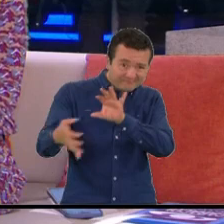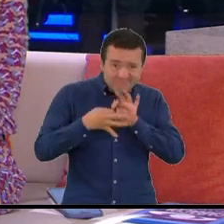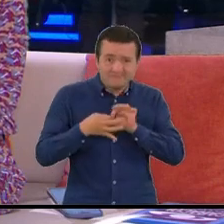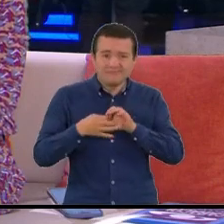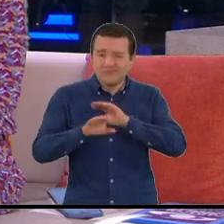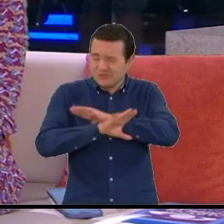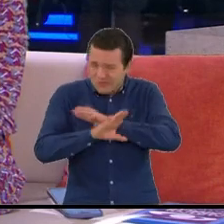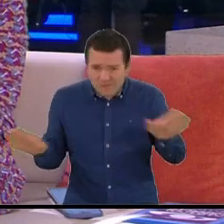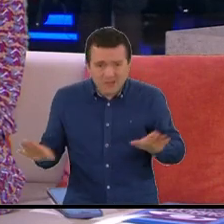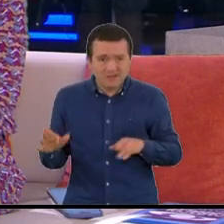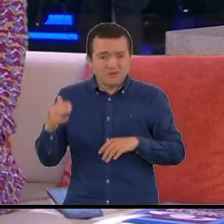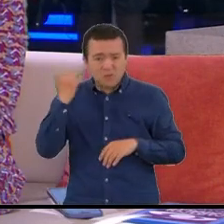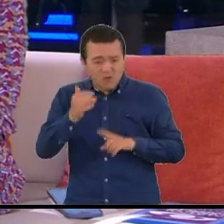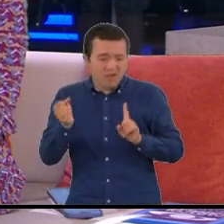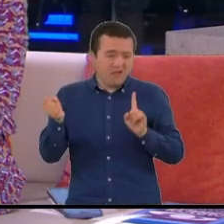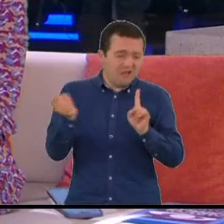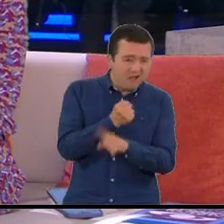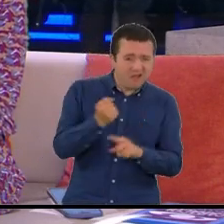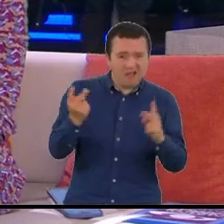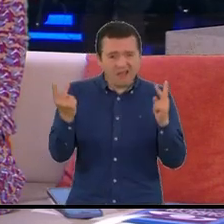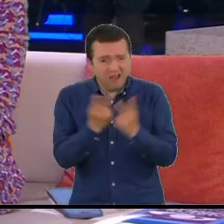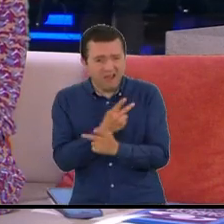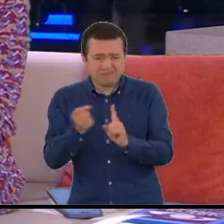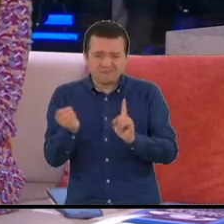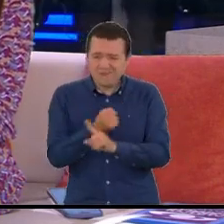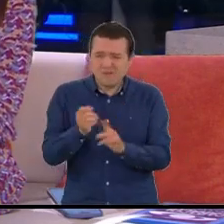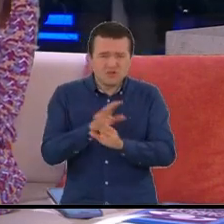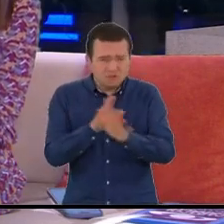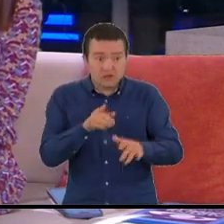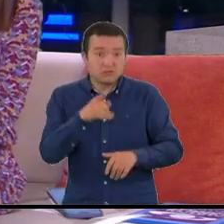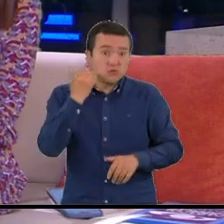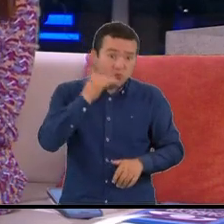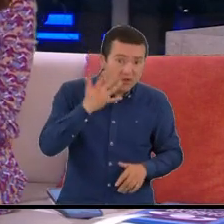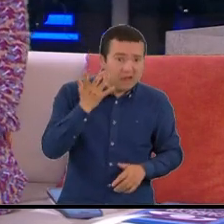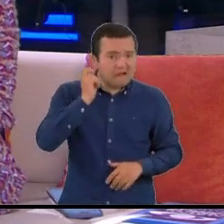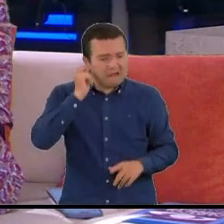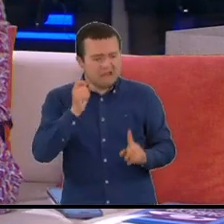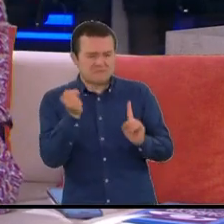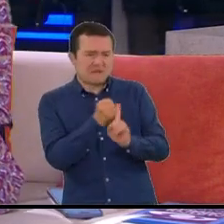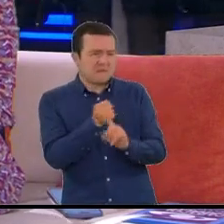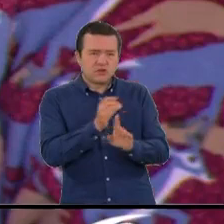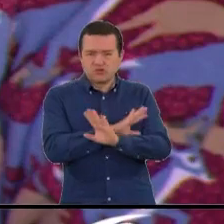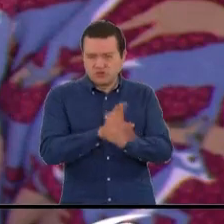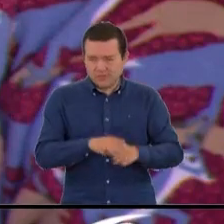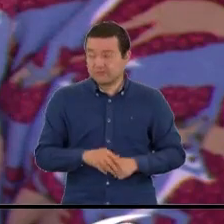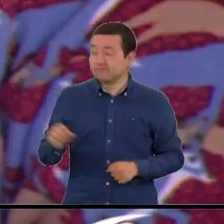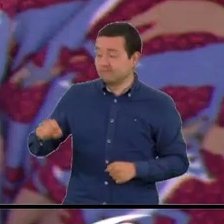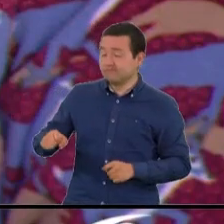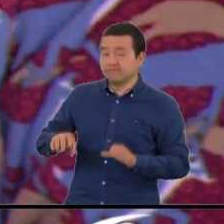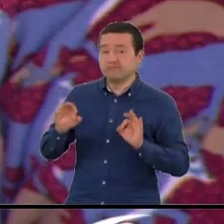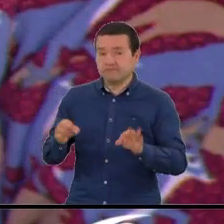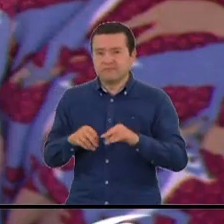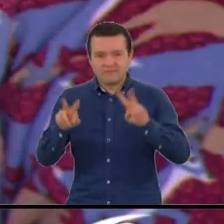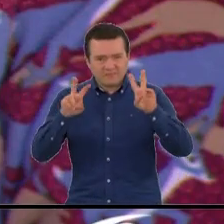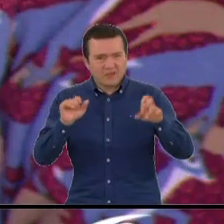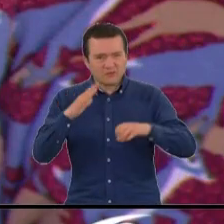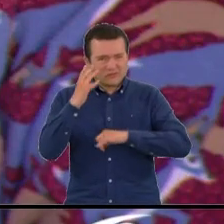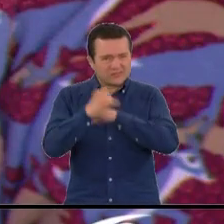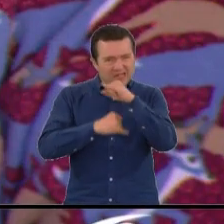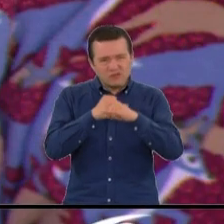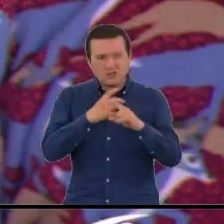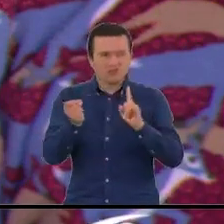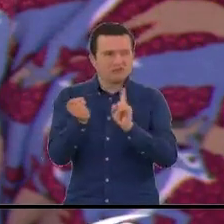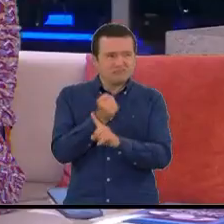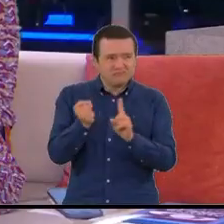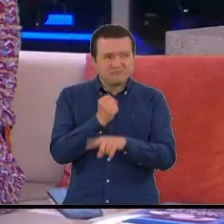las mujeres y contra las niñas. Así es, ni una menos. Y justamente en el marco de este Día Internacional de la Eliminación de la Violencia contra la Mujer, revisamos